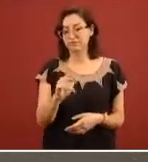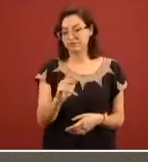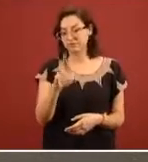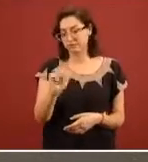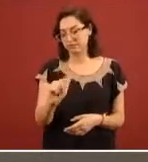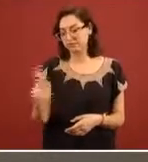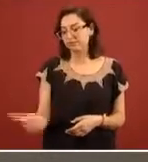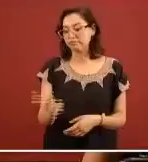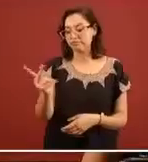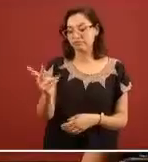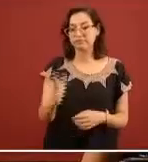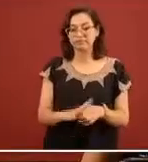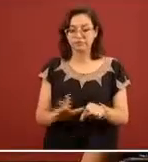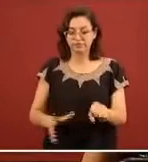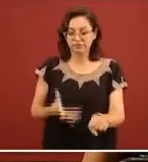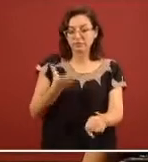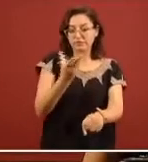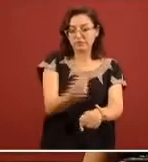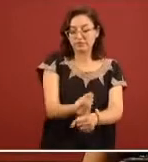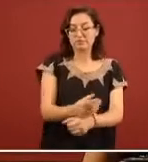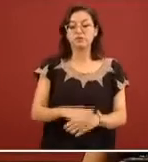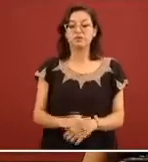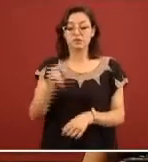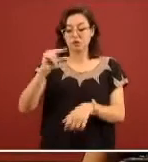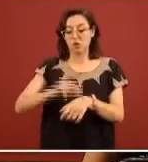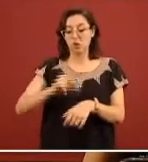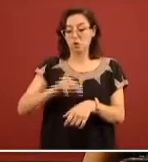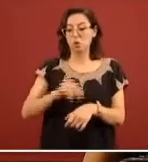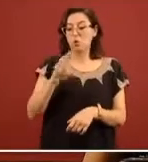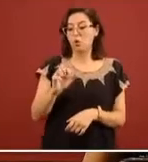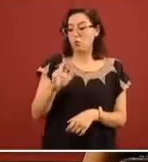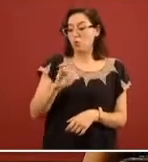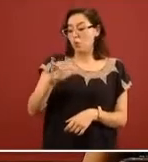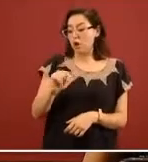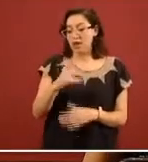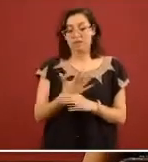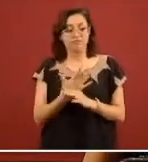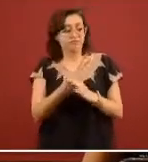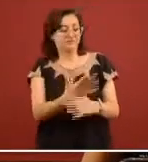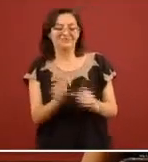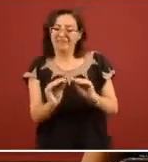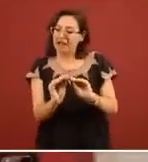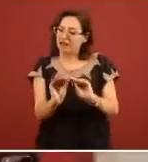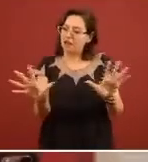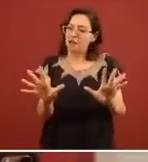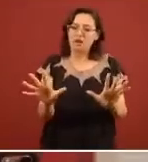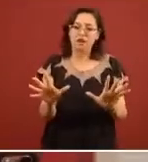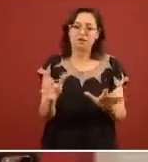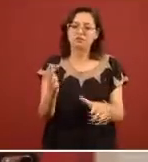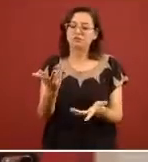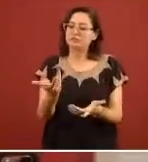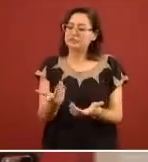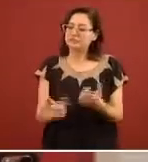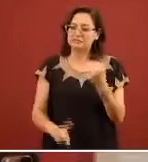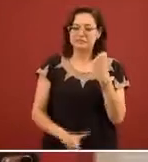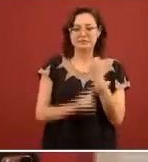pregunta. Complemento simplemente lo que ha dicho el doctor Borja, que es extraordinariamente claro sobre esta